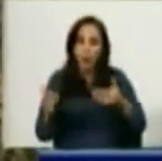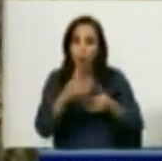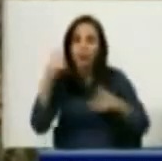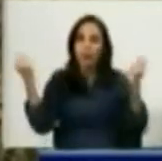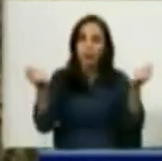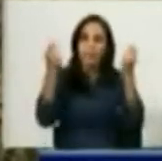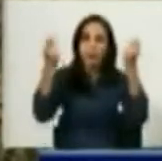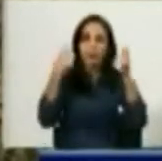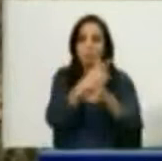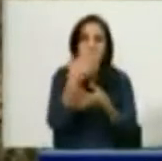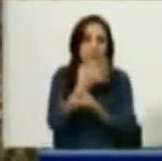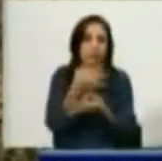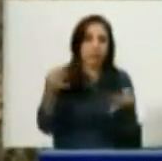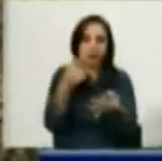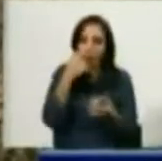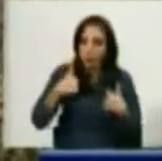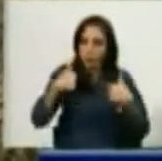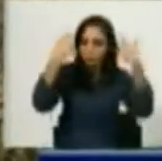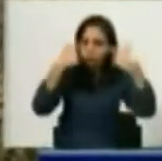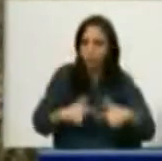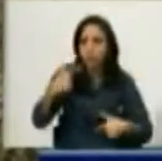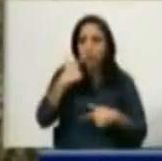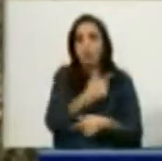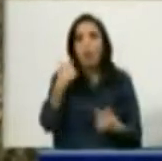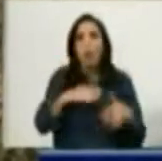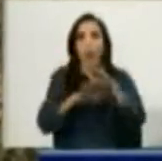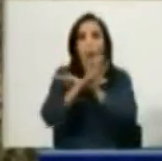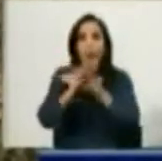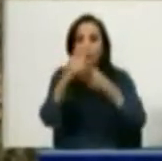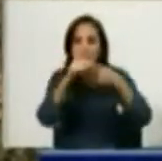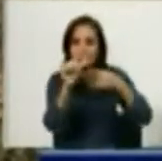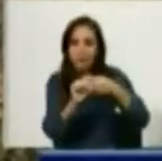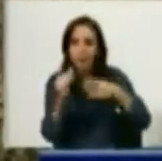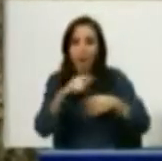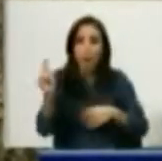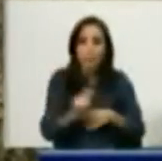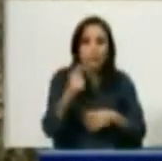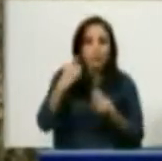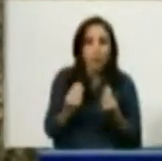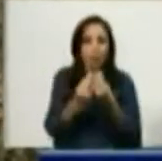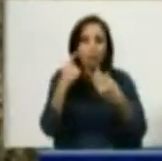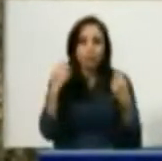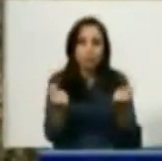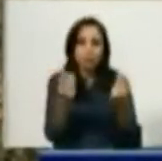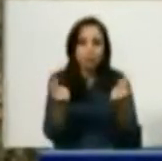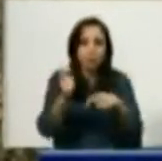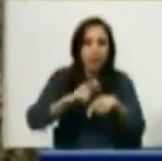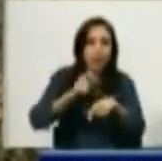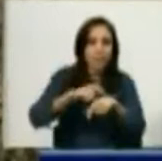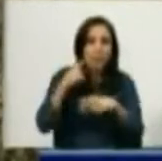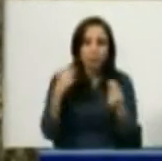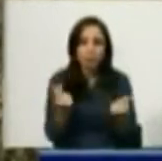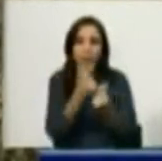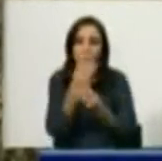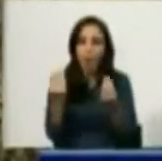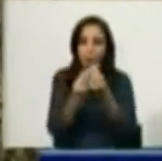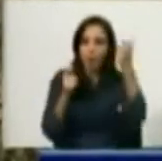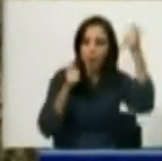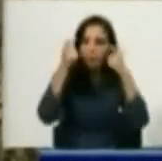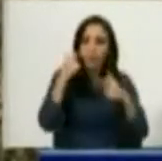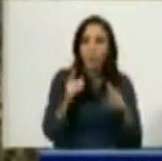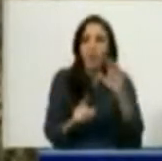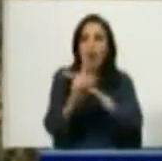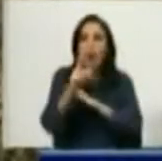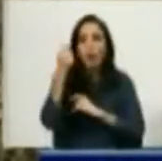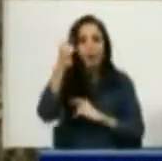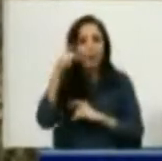perfecta yo solo llevaba corriendo cuatro semanas de los meses que estuvieron corriendo mis compañeros y Chávez una tarde en cada